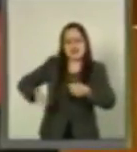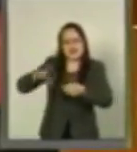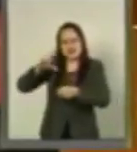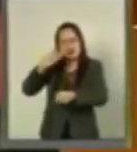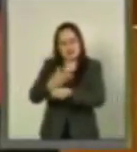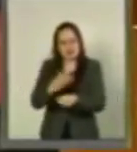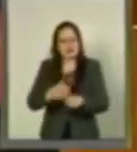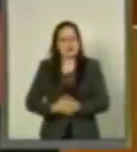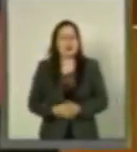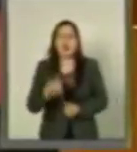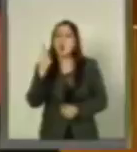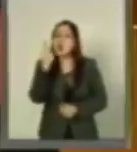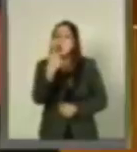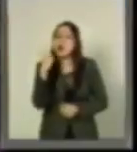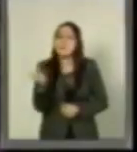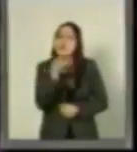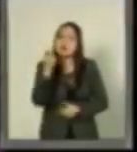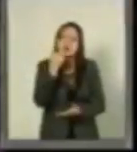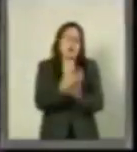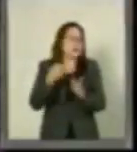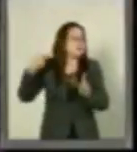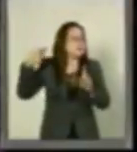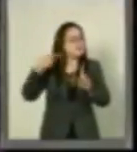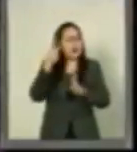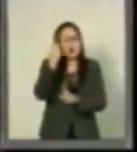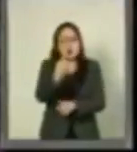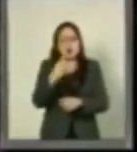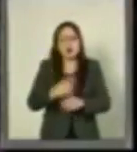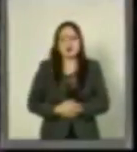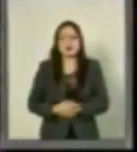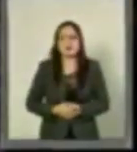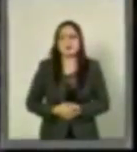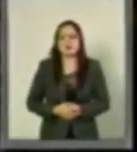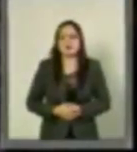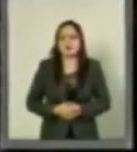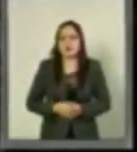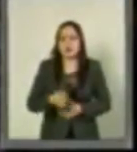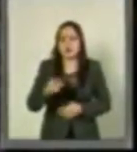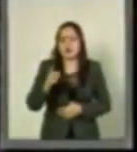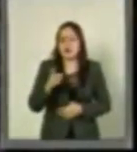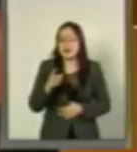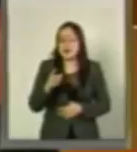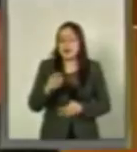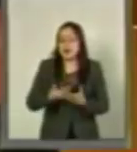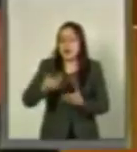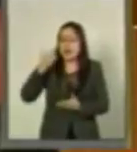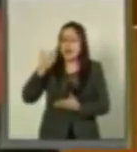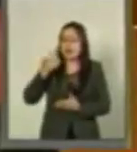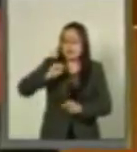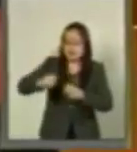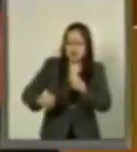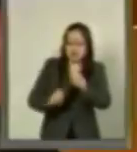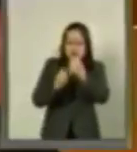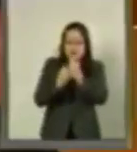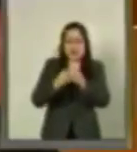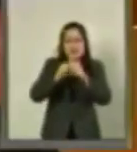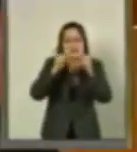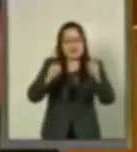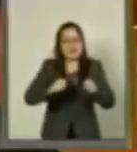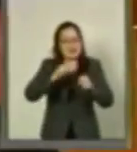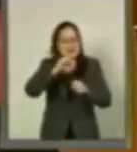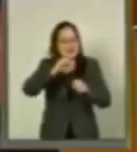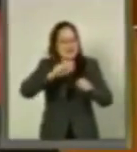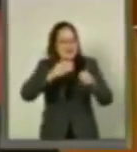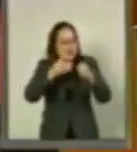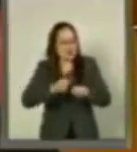hago una sola pregunta. ¿Por qué no se fortaleció el sistema de seguridad pública